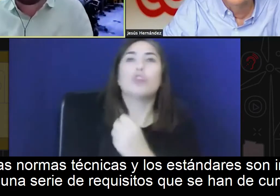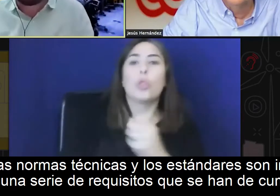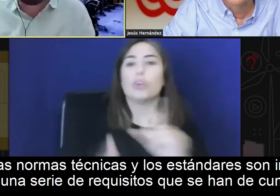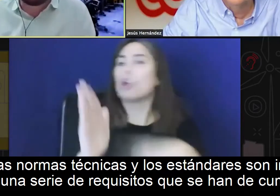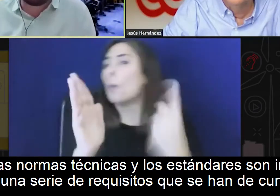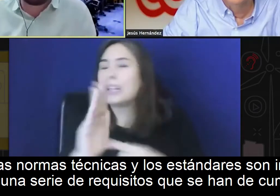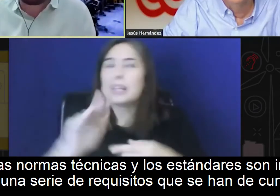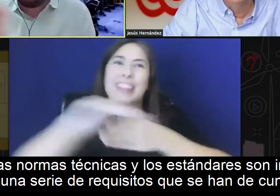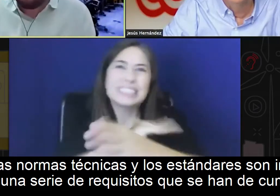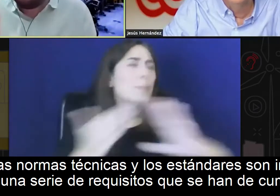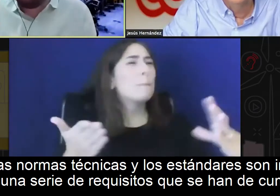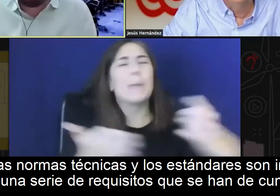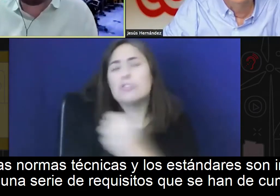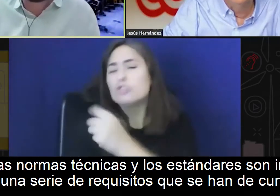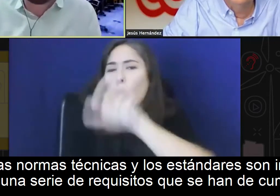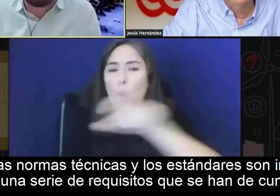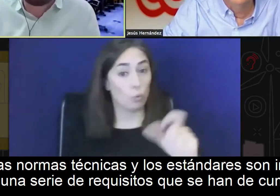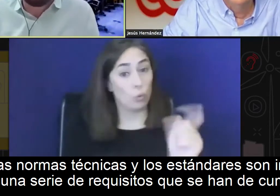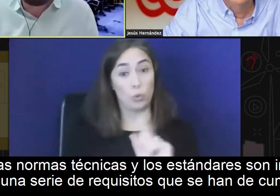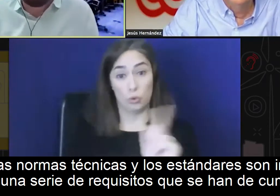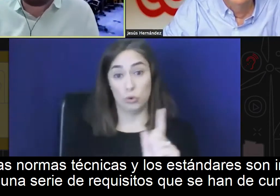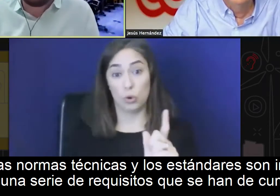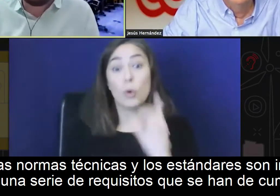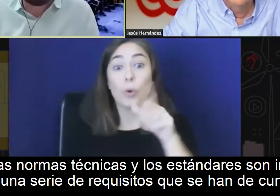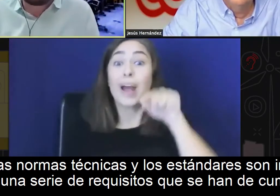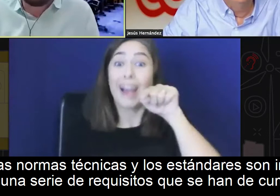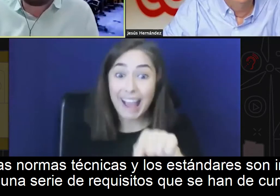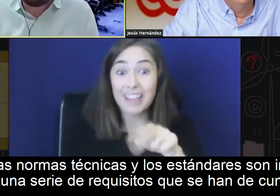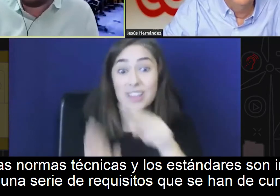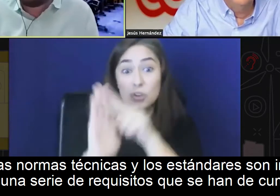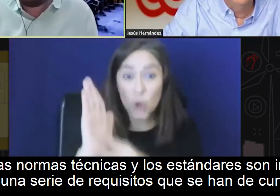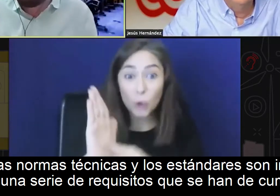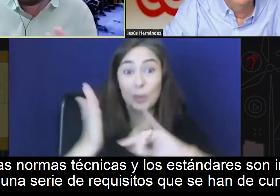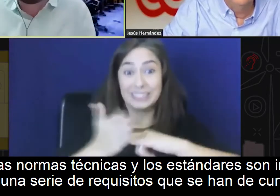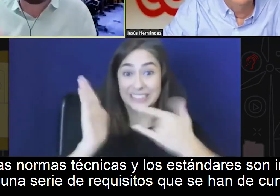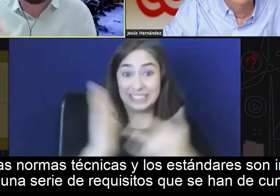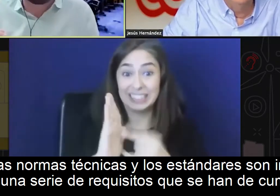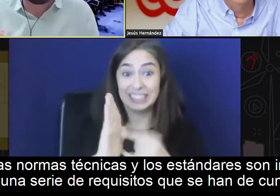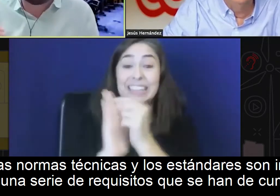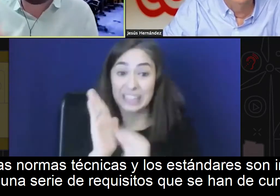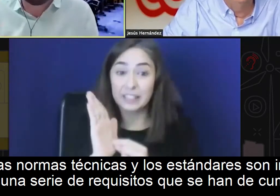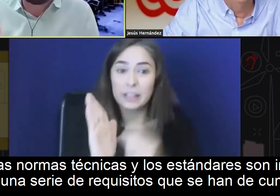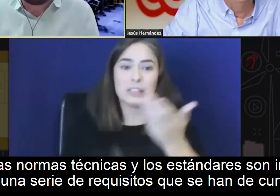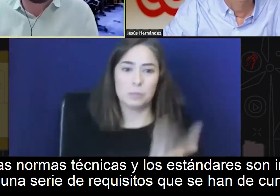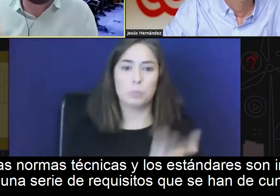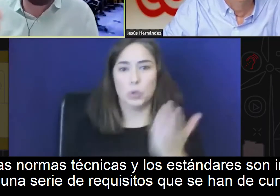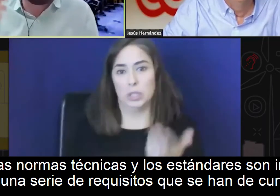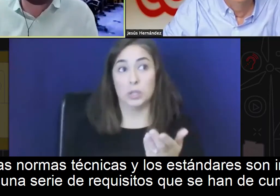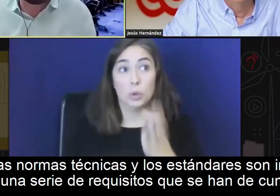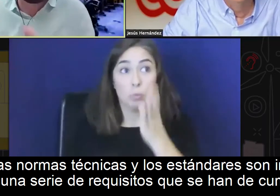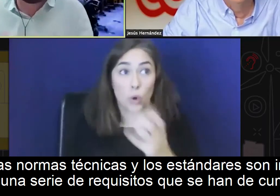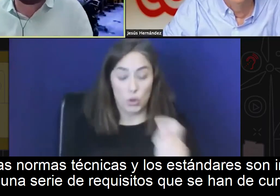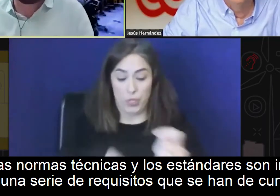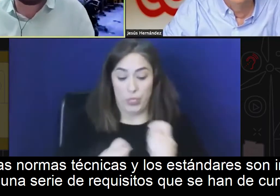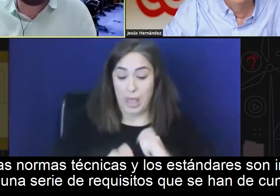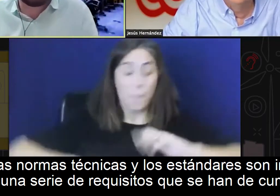ahí donde las normas técnicas, los estándares, son importantes, porque asientan una serie de requisitos que se han de cumplir sí o